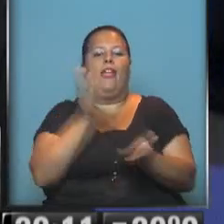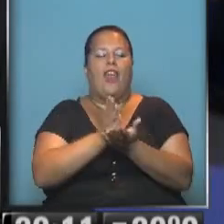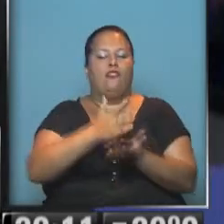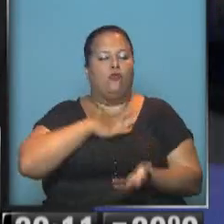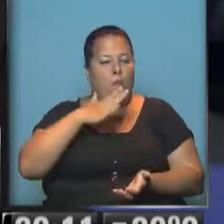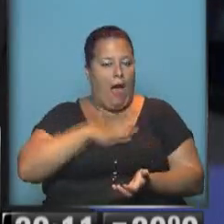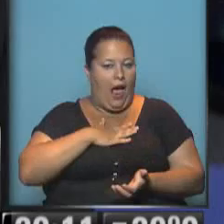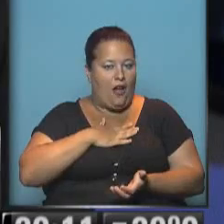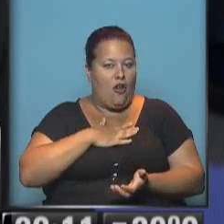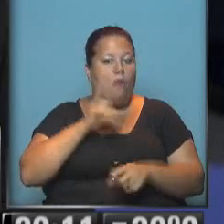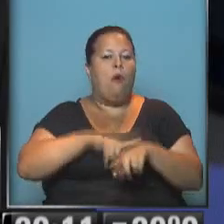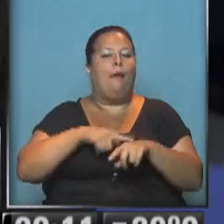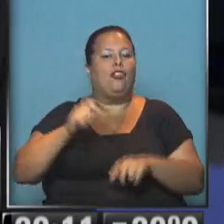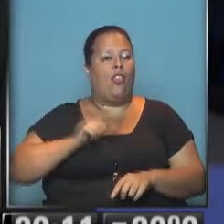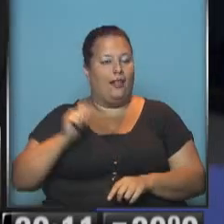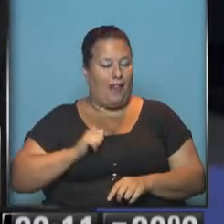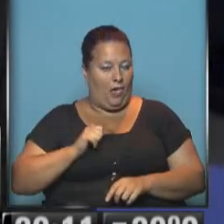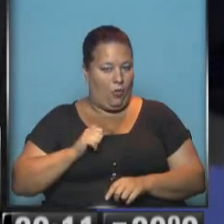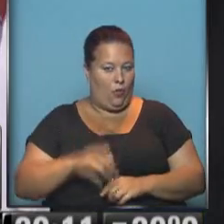humanos durante la dictadura, ¿no?